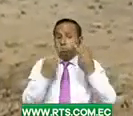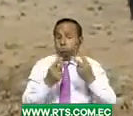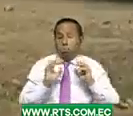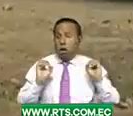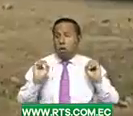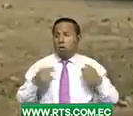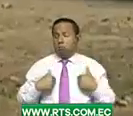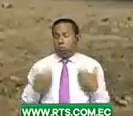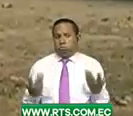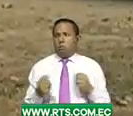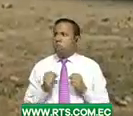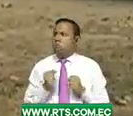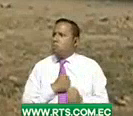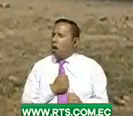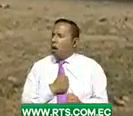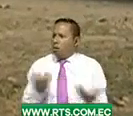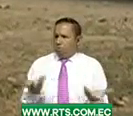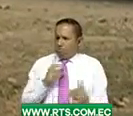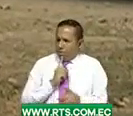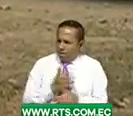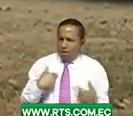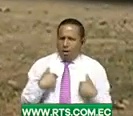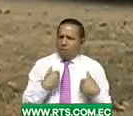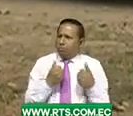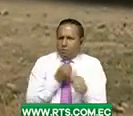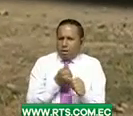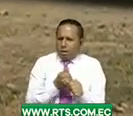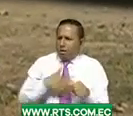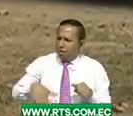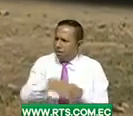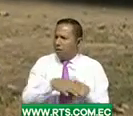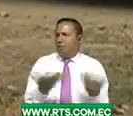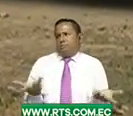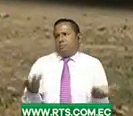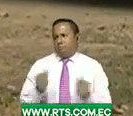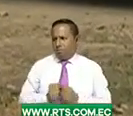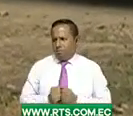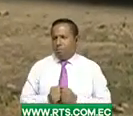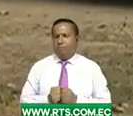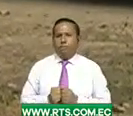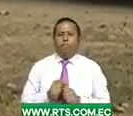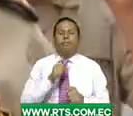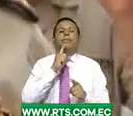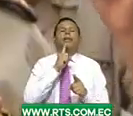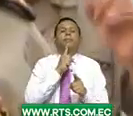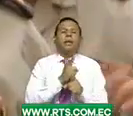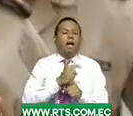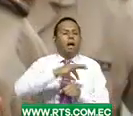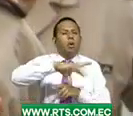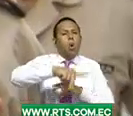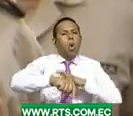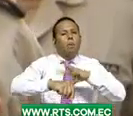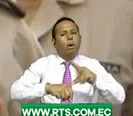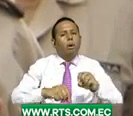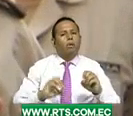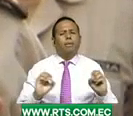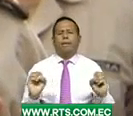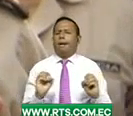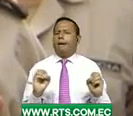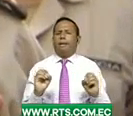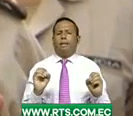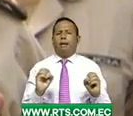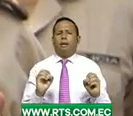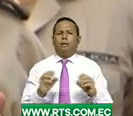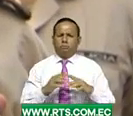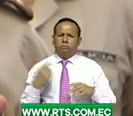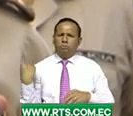Ajá. Y claro, pues sí, es como que estuvieran en mi casa, pues mira, está cerquita. Sí, no hubo absolutamente nada de robo. Se hizo un barrido de